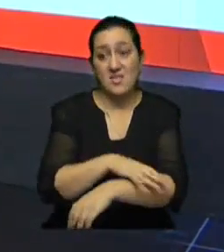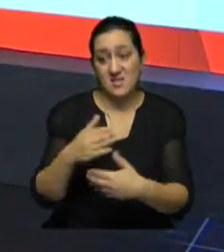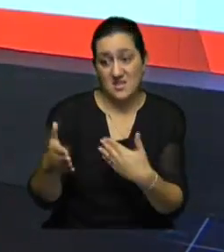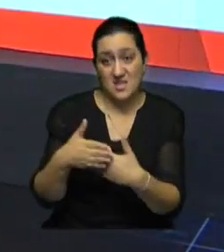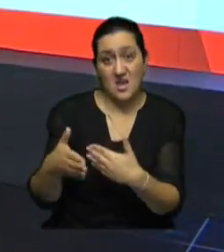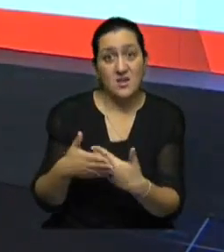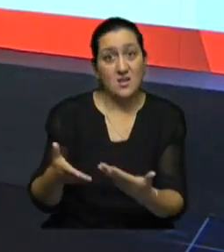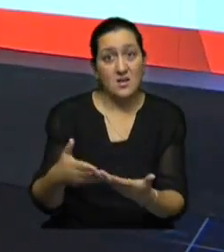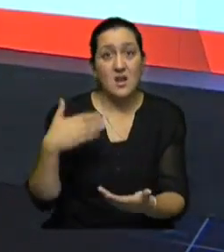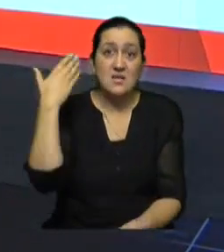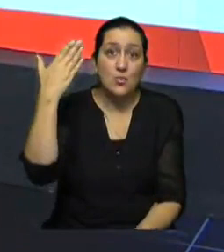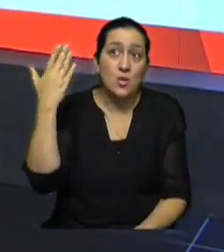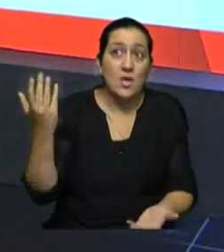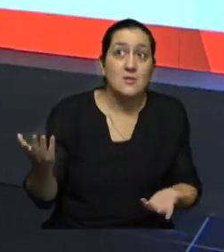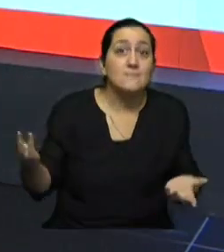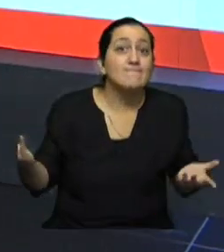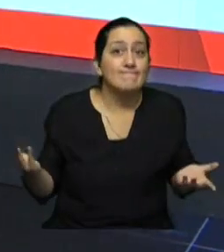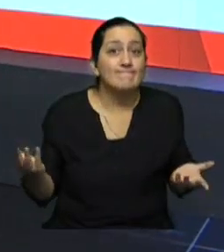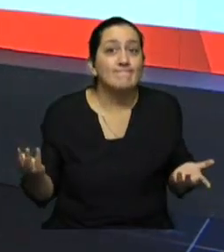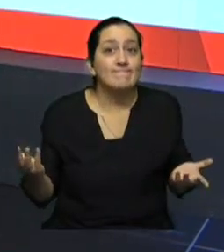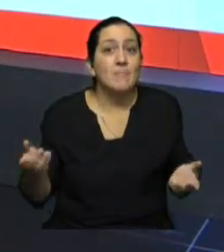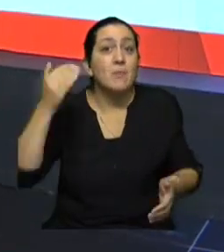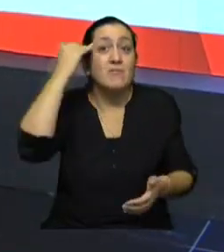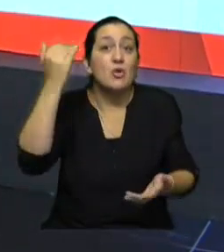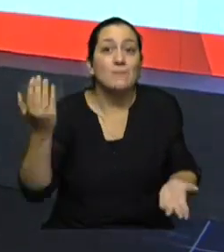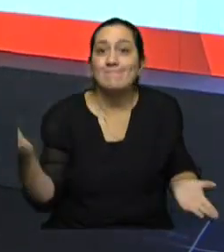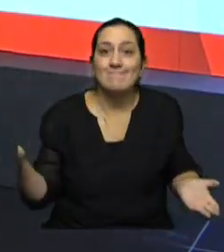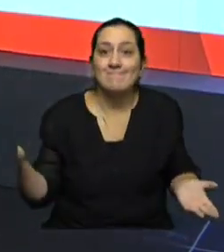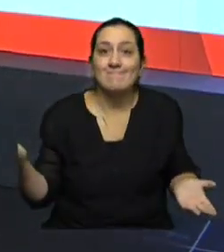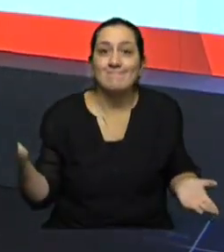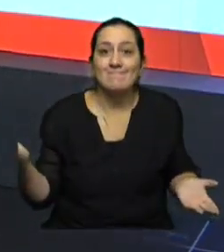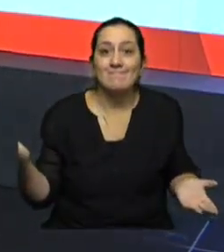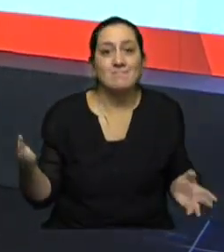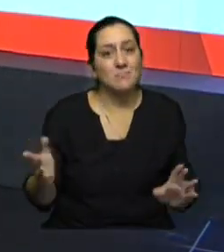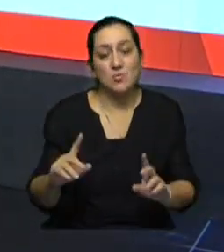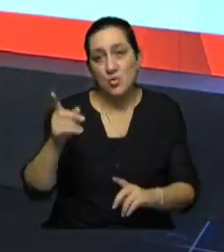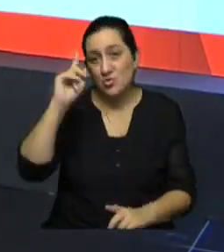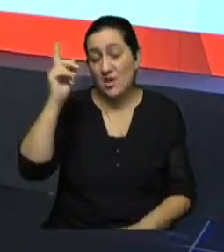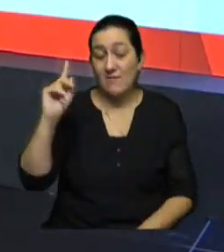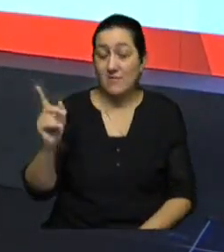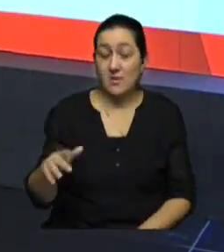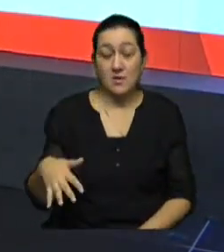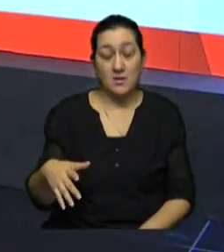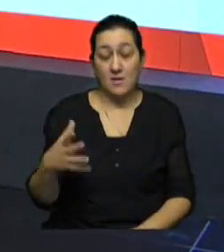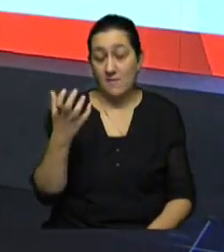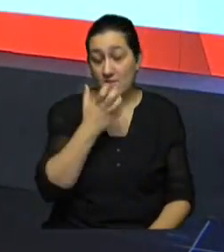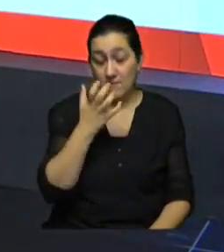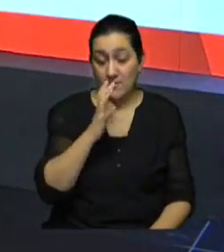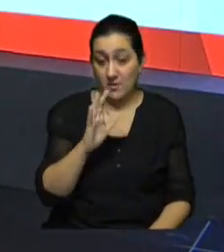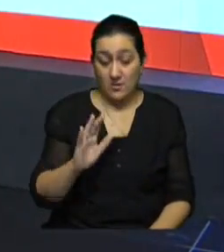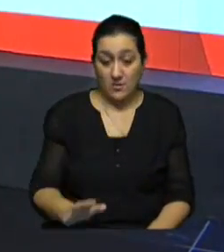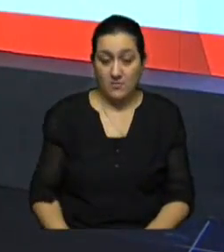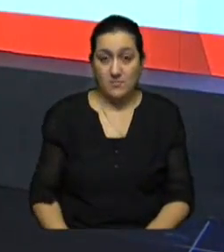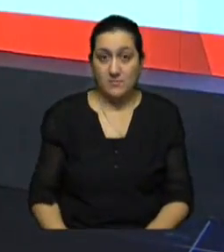autoridades, el profesor. ¡Chao! ¡Qué fuerte! No sabía. Y bueno, es lo que estábamos hablando